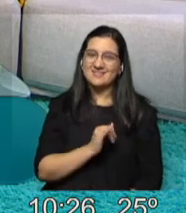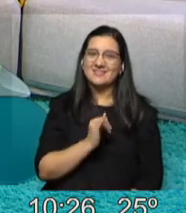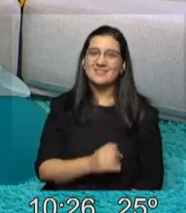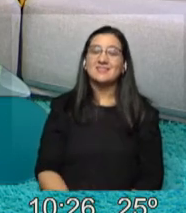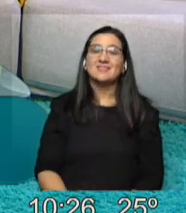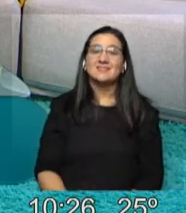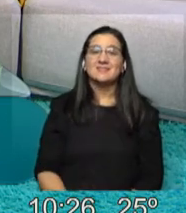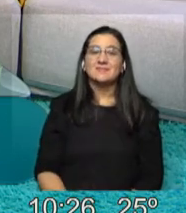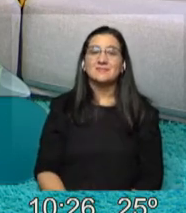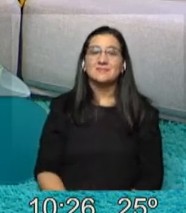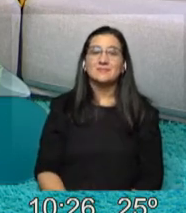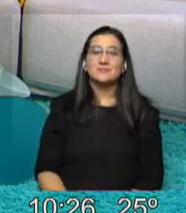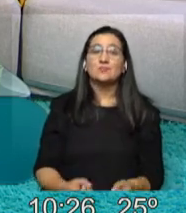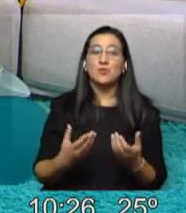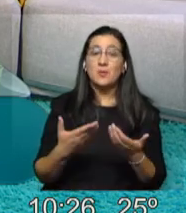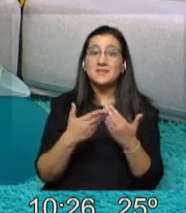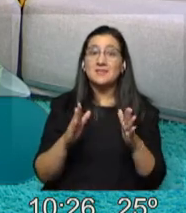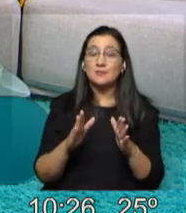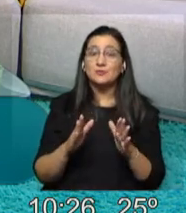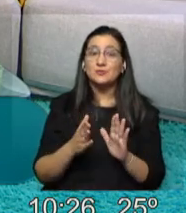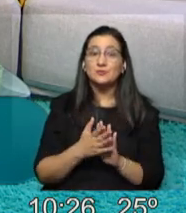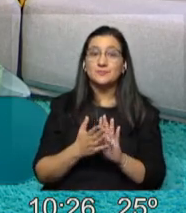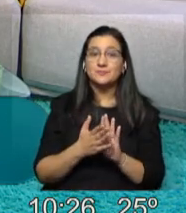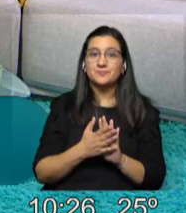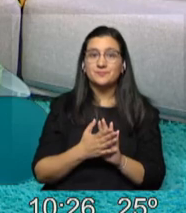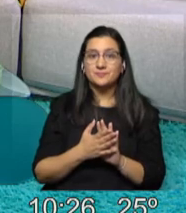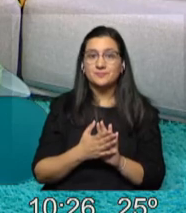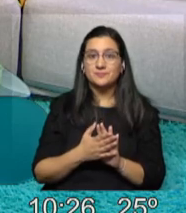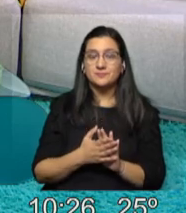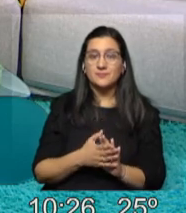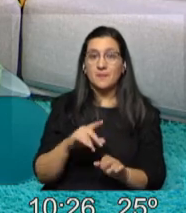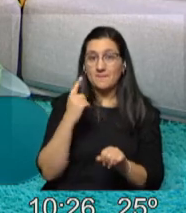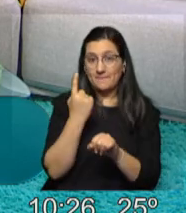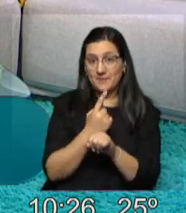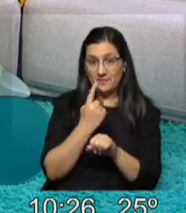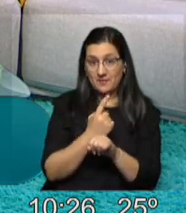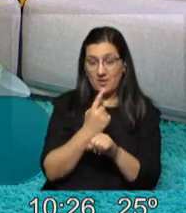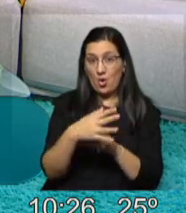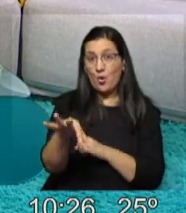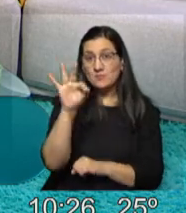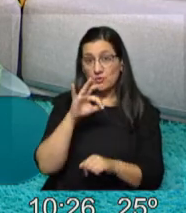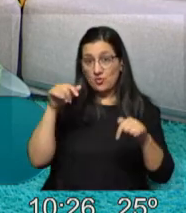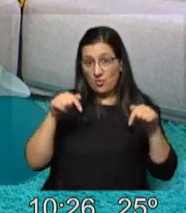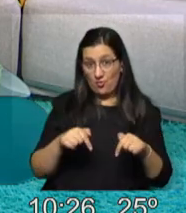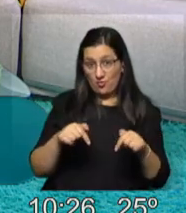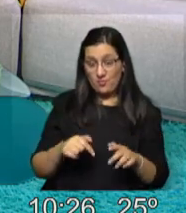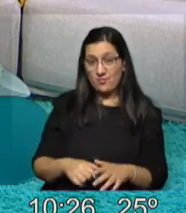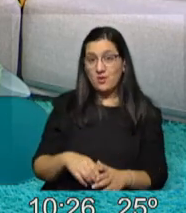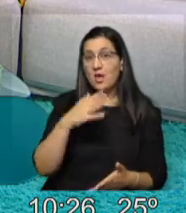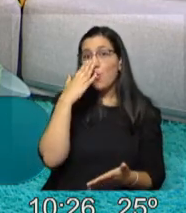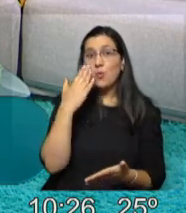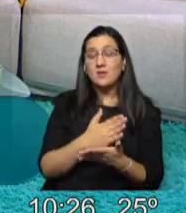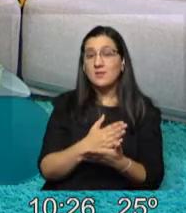En fin. Bueno, arranquemos. Primera opción de hoy, nuestra